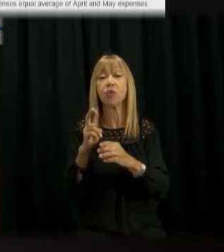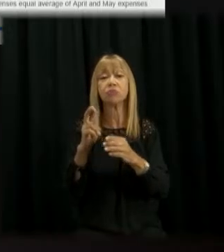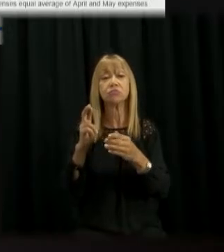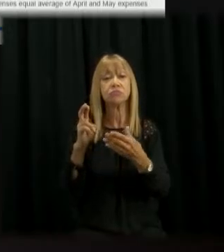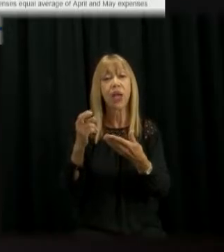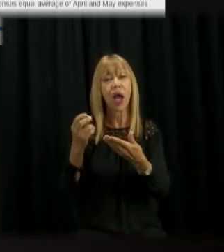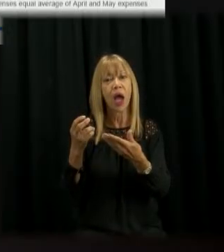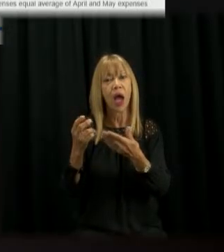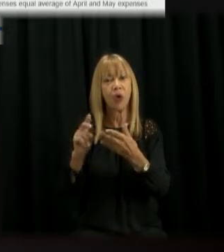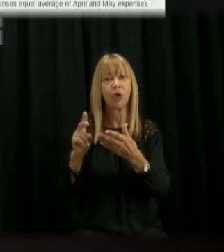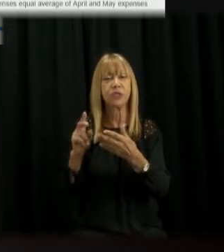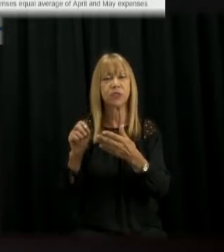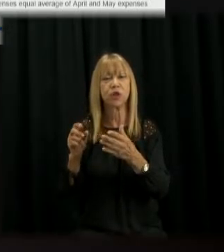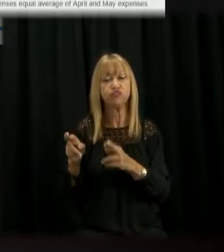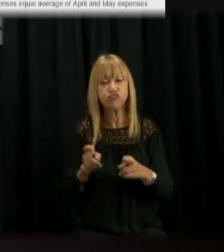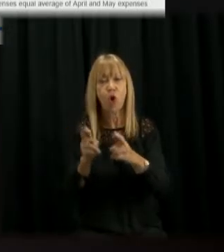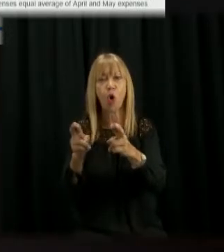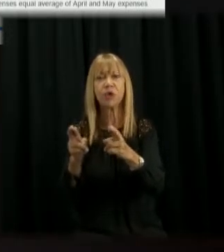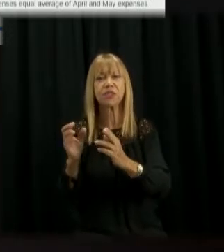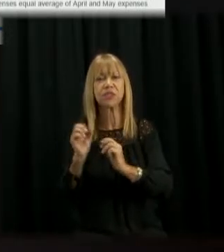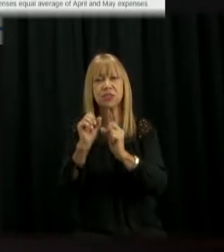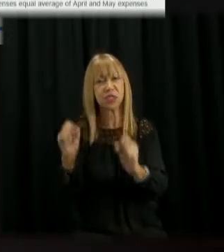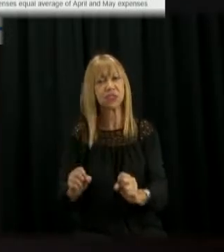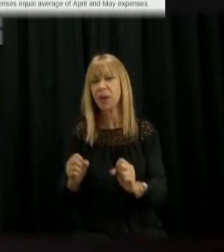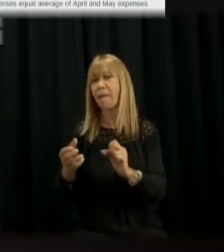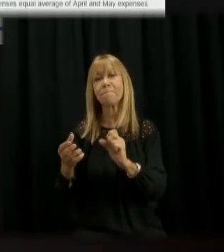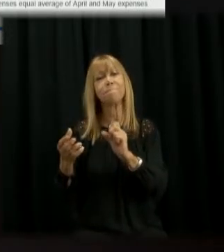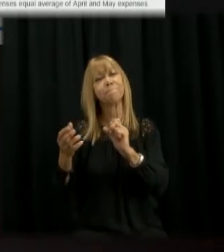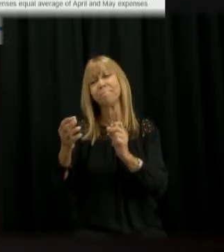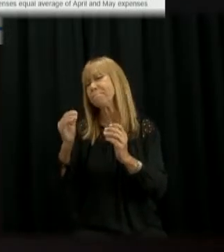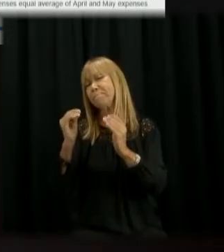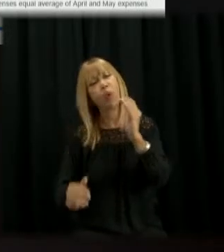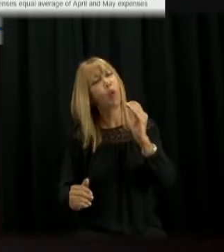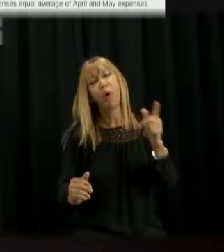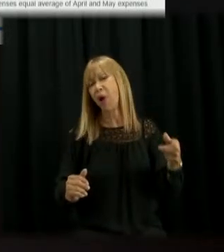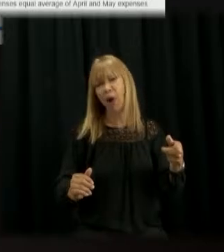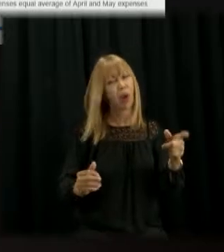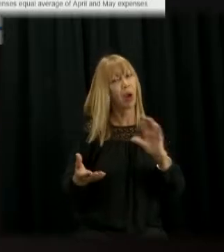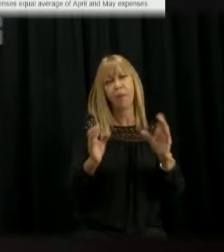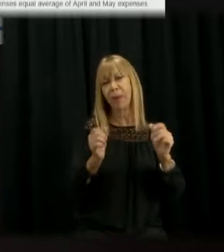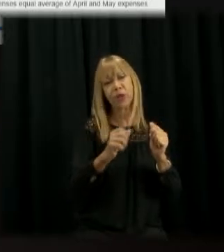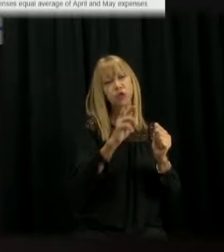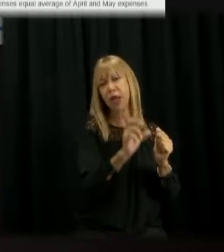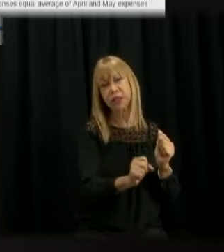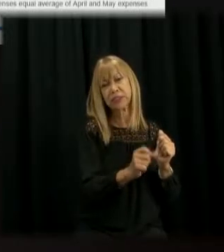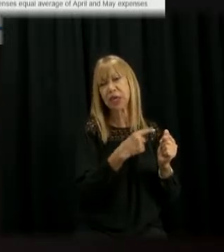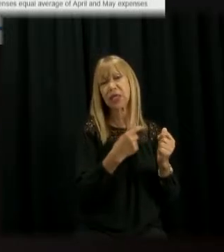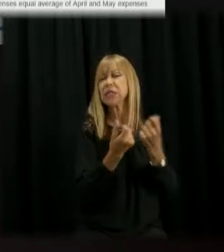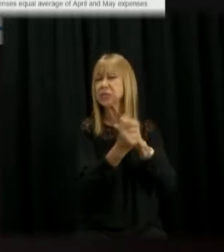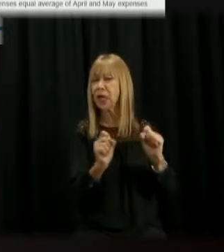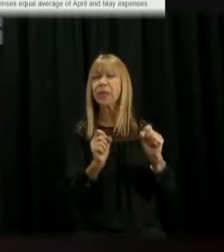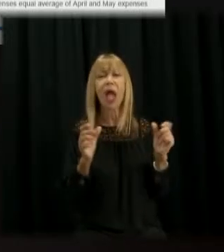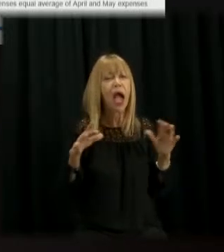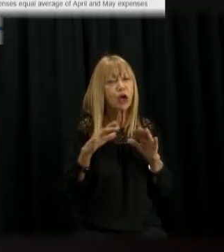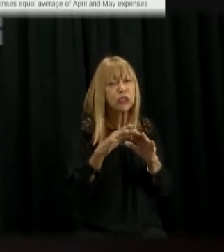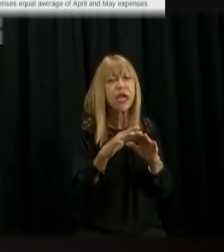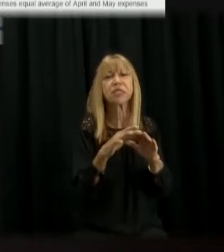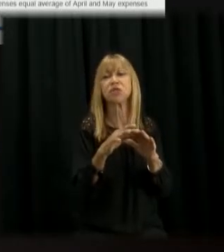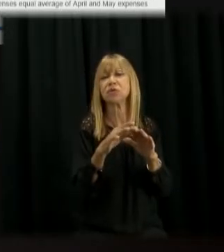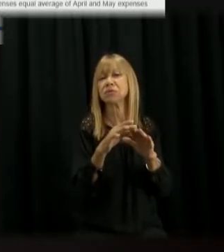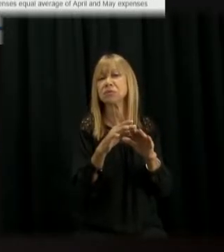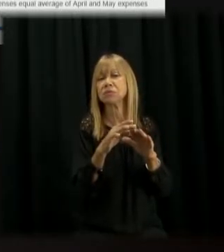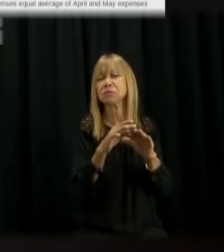sistemas de carreteras. El sistema de carretera está muy por debajo de comparado con los Estados Unidos en cuanto a calidad